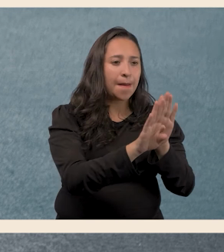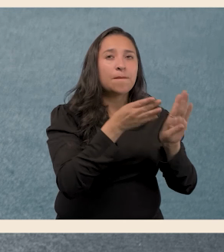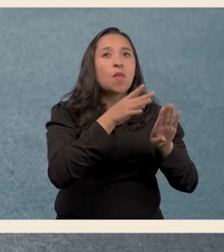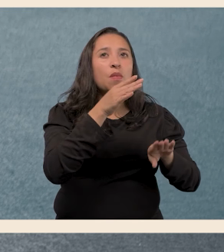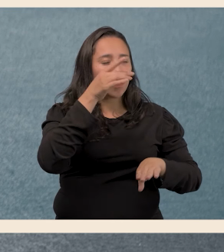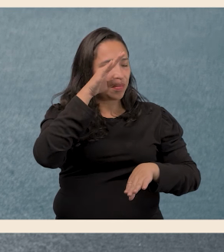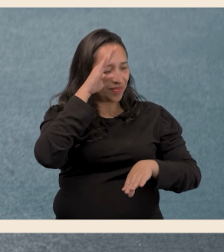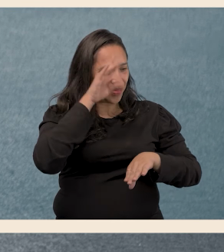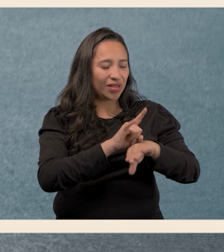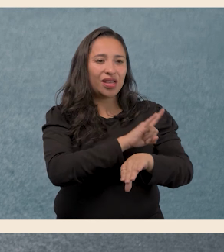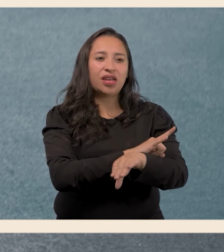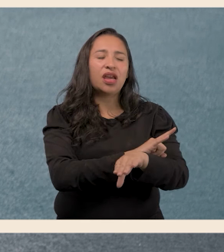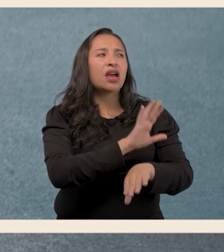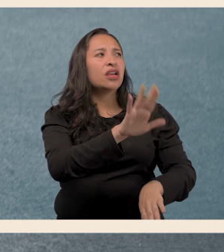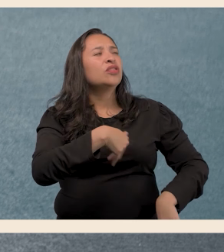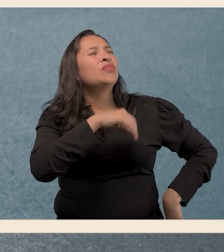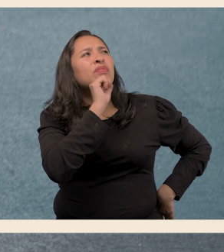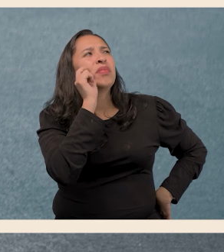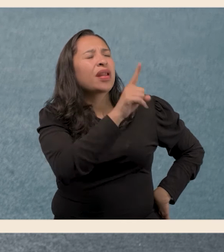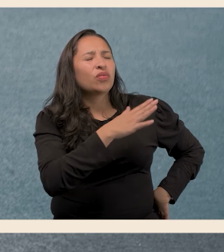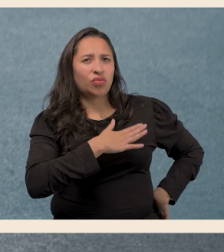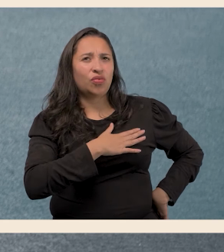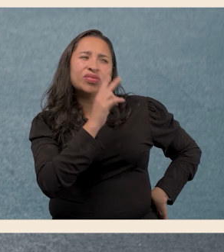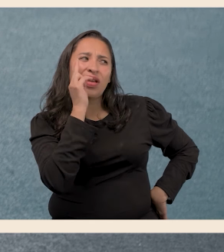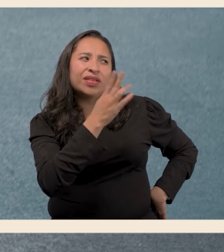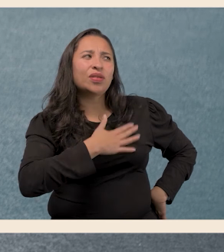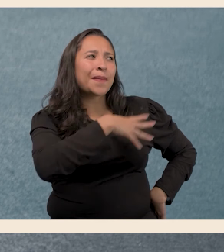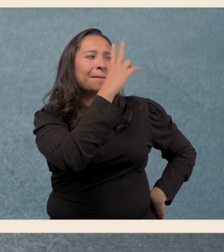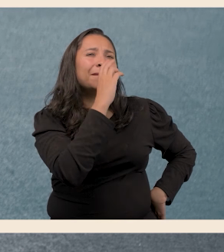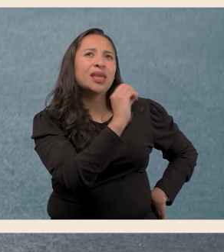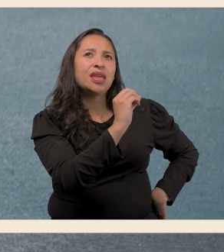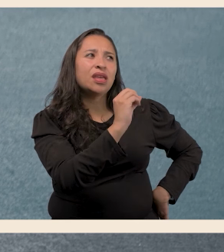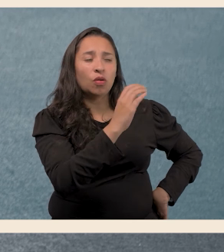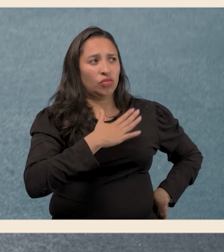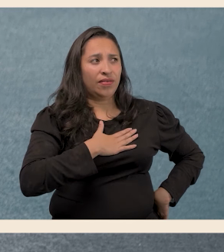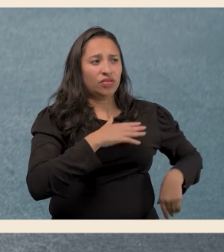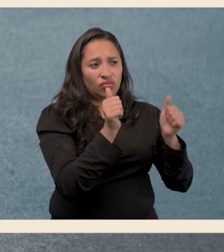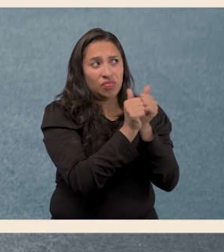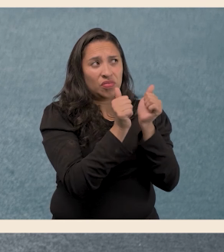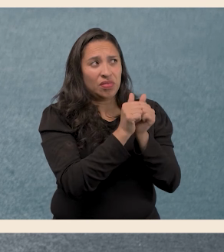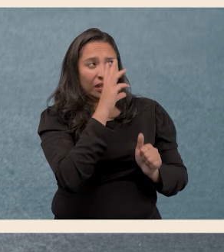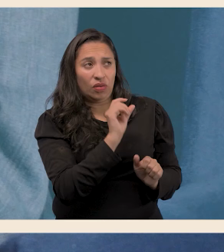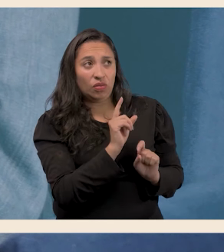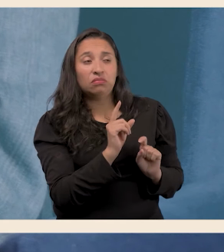entonces no tenían esto, hágame un favor. Por aquí me ha visto salir al muchacho que entro yo, no.